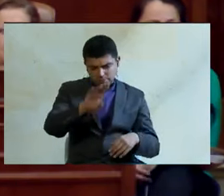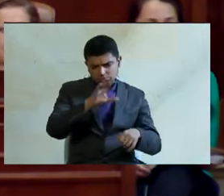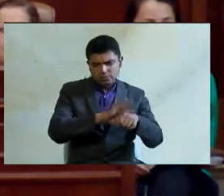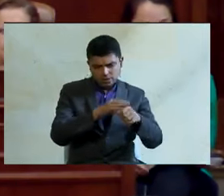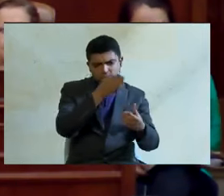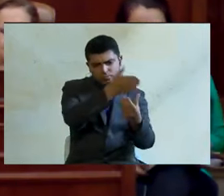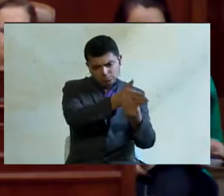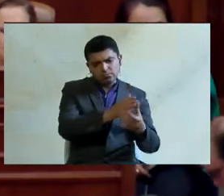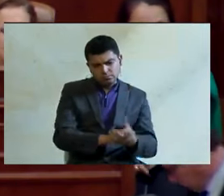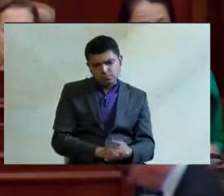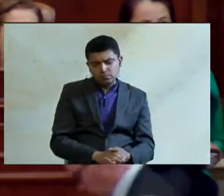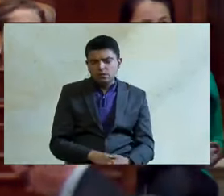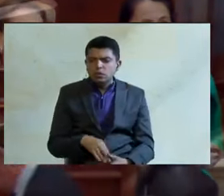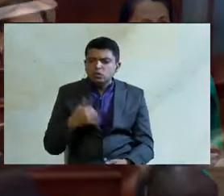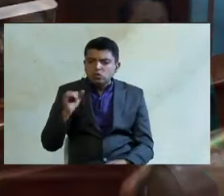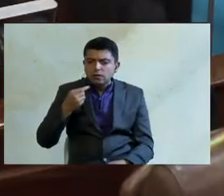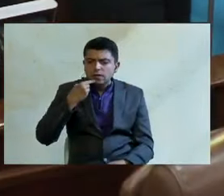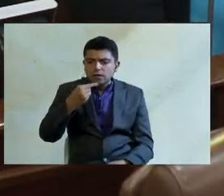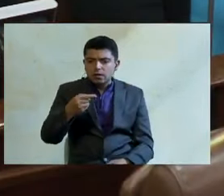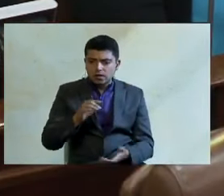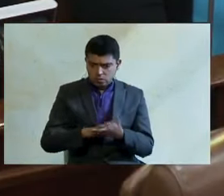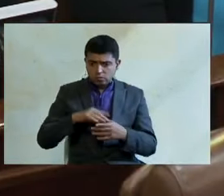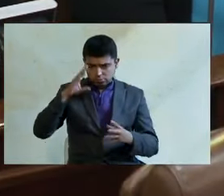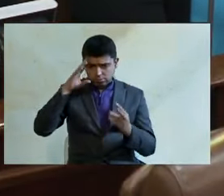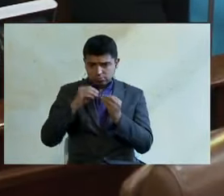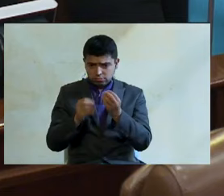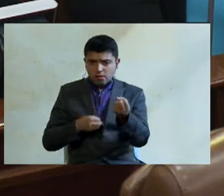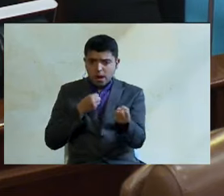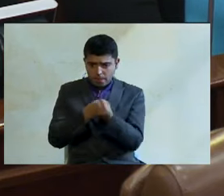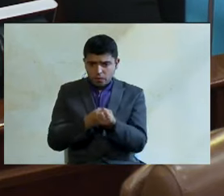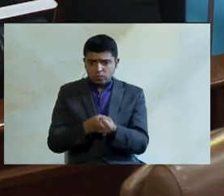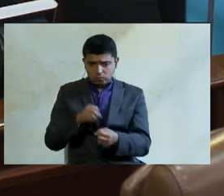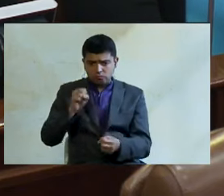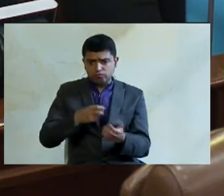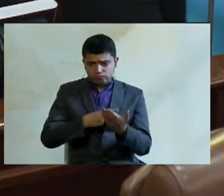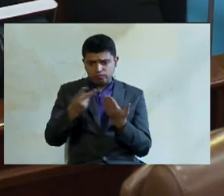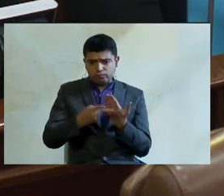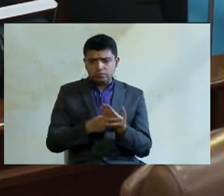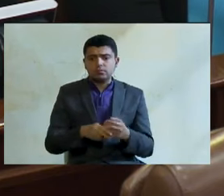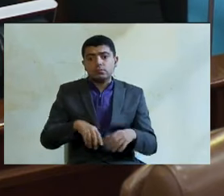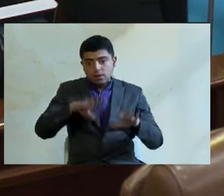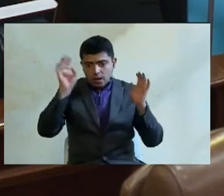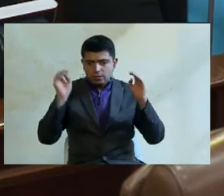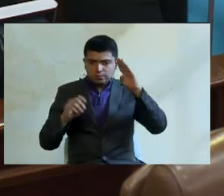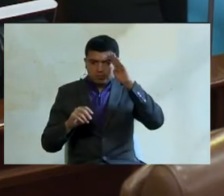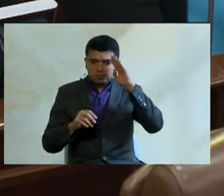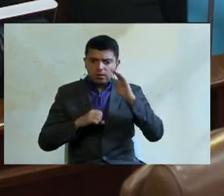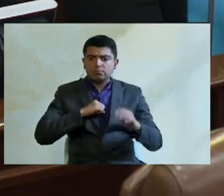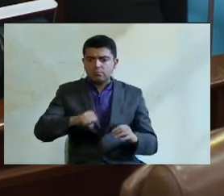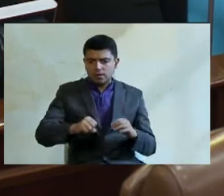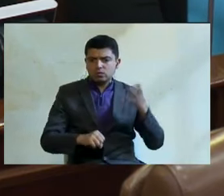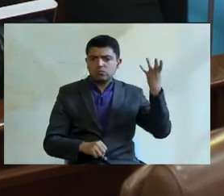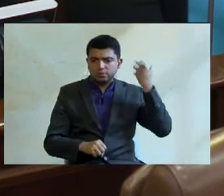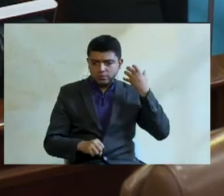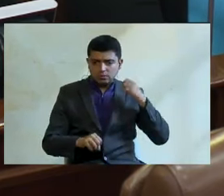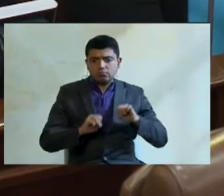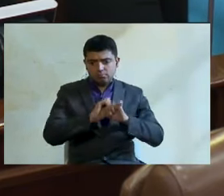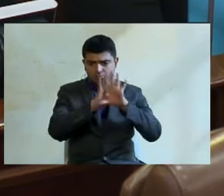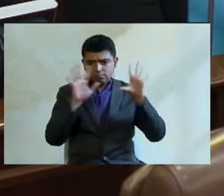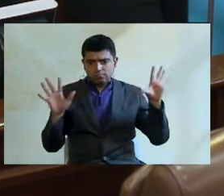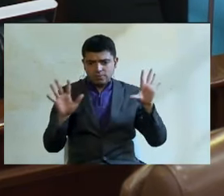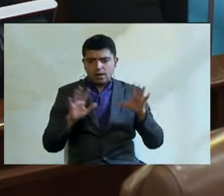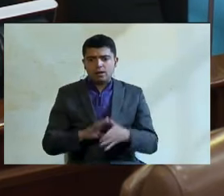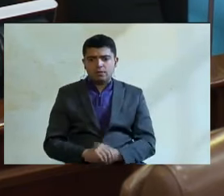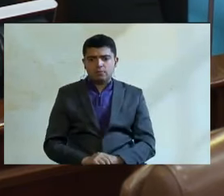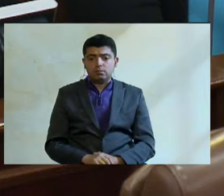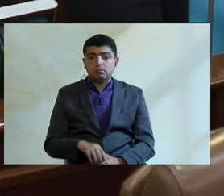proyecto Y por supuesto que los policías tienen derecho a tener una pensión Y por supuesto que